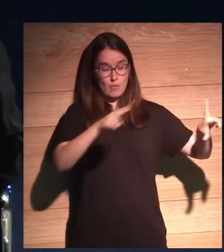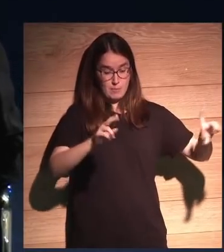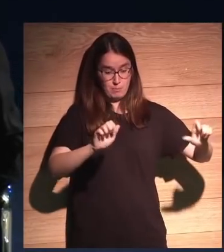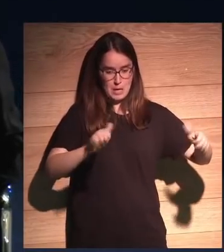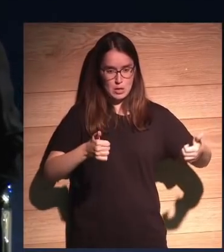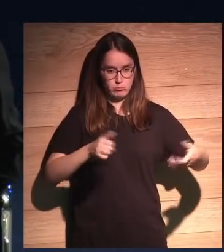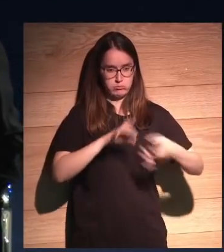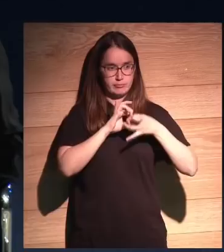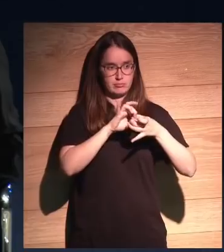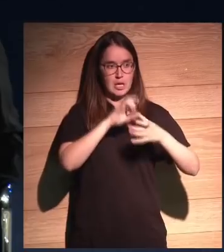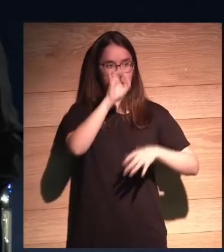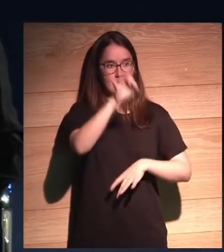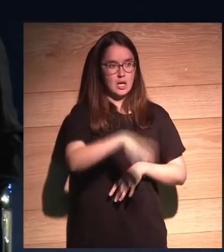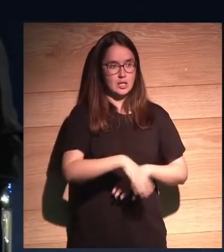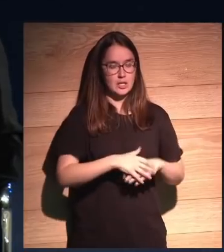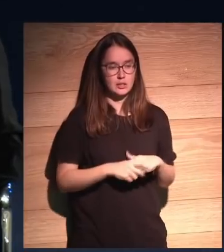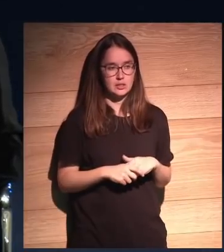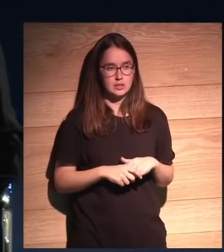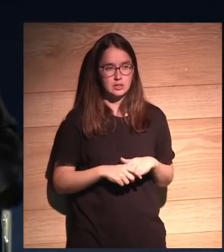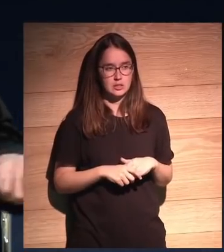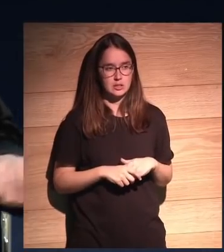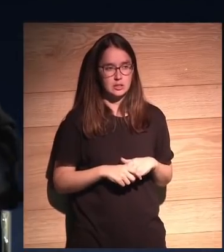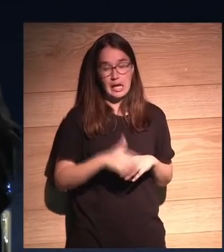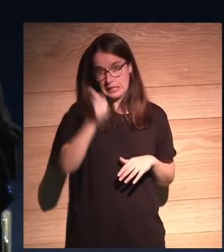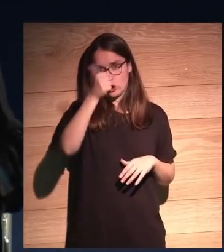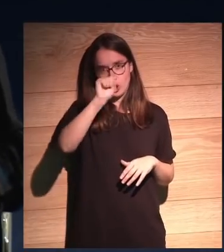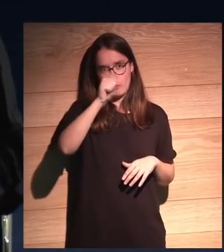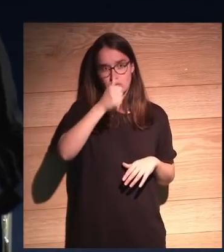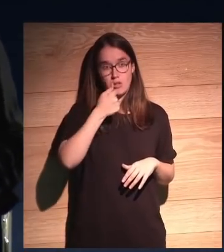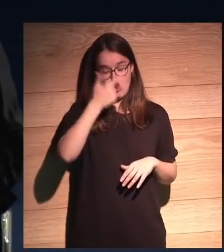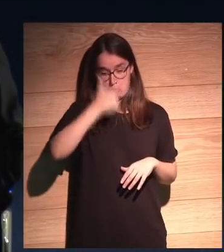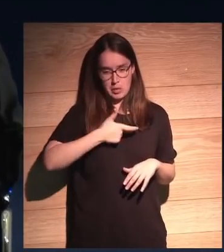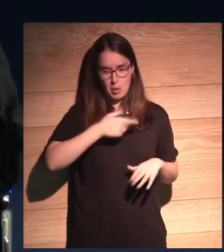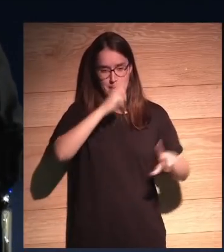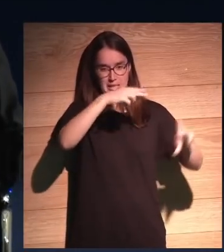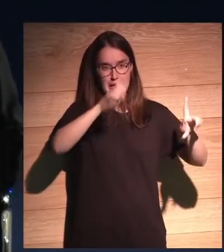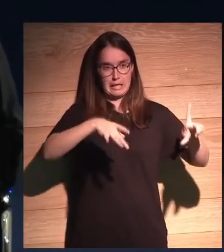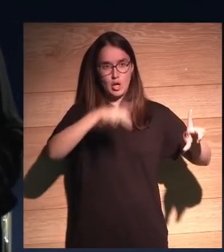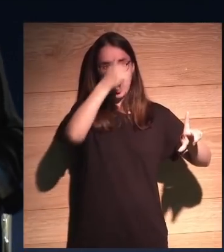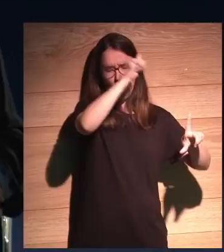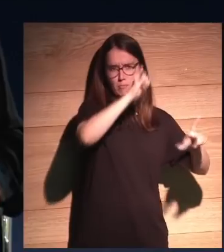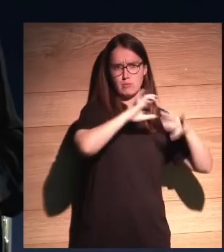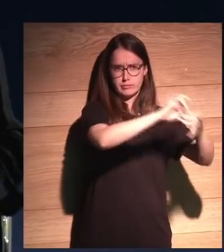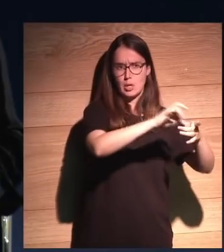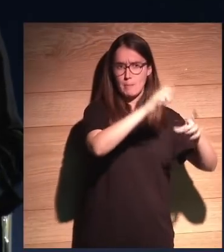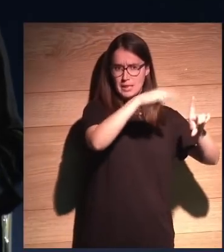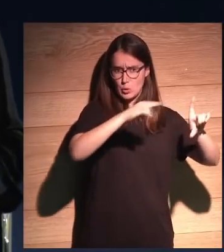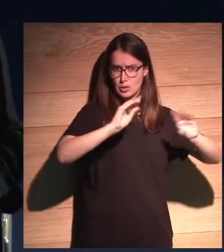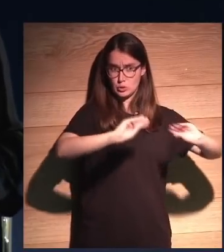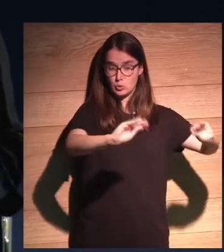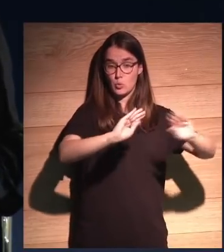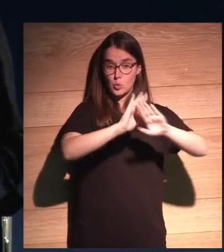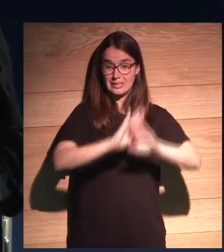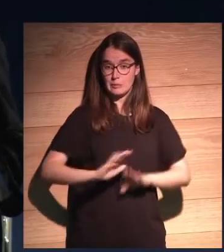ser atribuida a estos pintores varones. En los últimos años